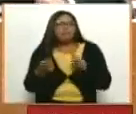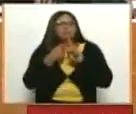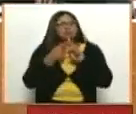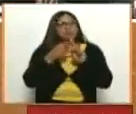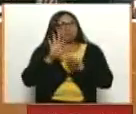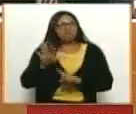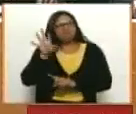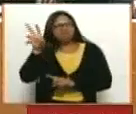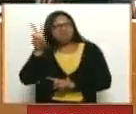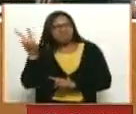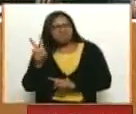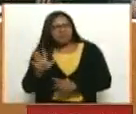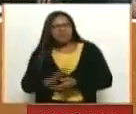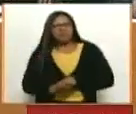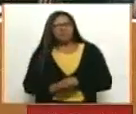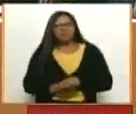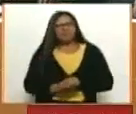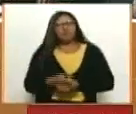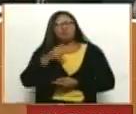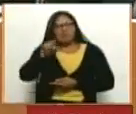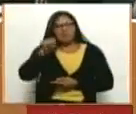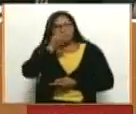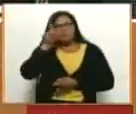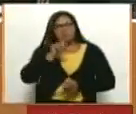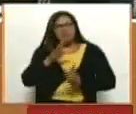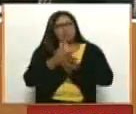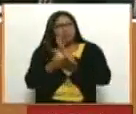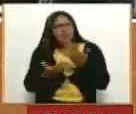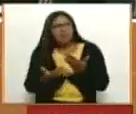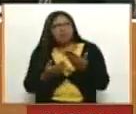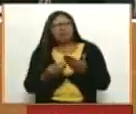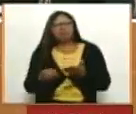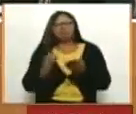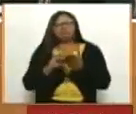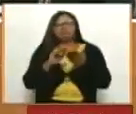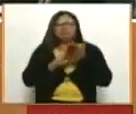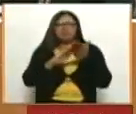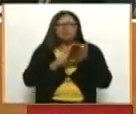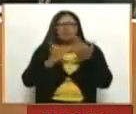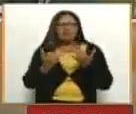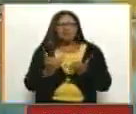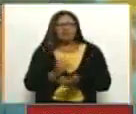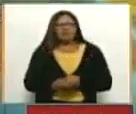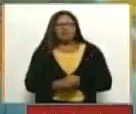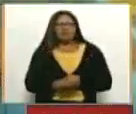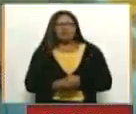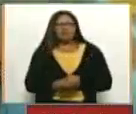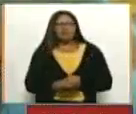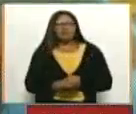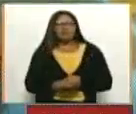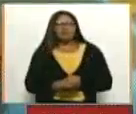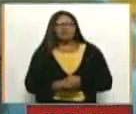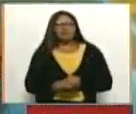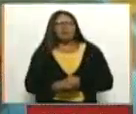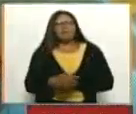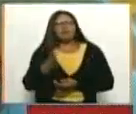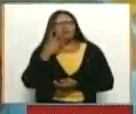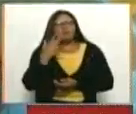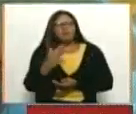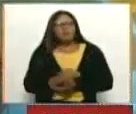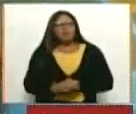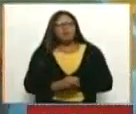los venezolanos. Y uno se pregunta, ¿habrán posiciones que puedan reconciliarse de alguna manera? Ayer veíamos, por ejemplo, este señor Guaidó, él